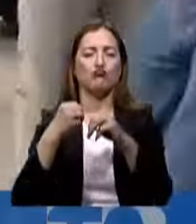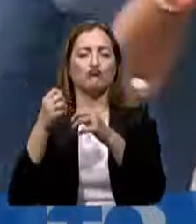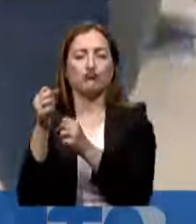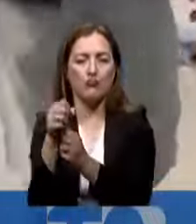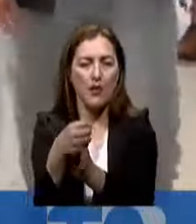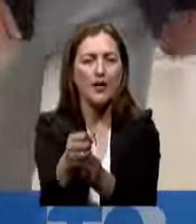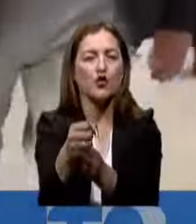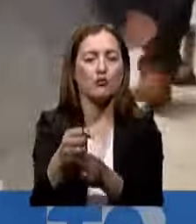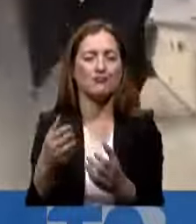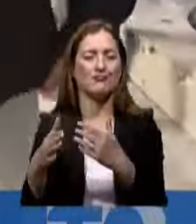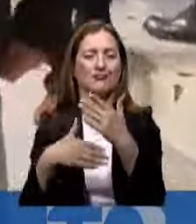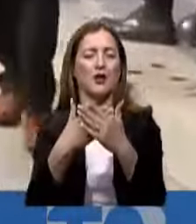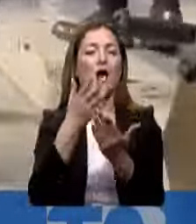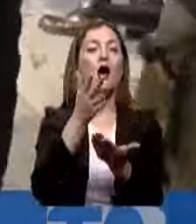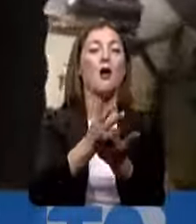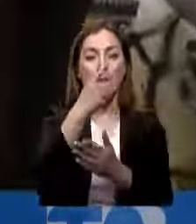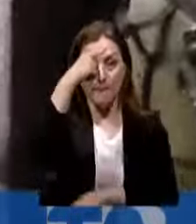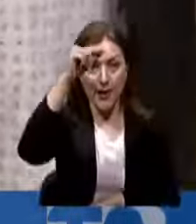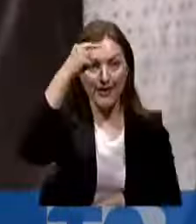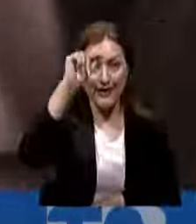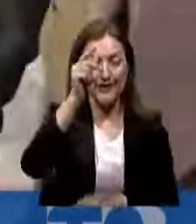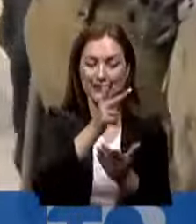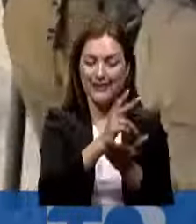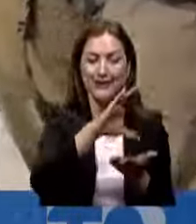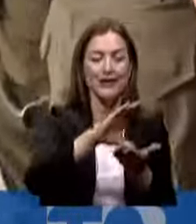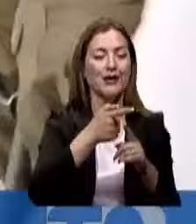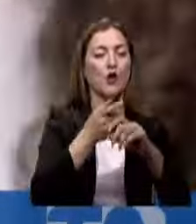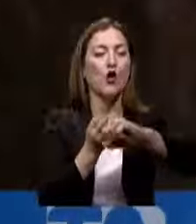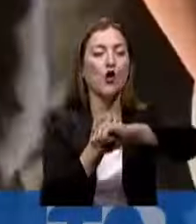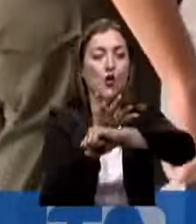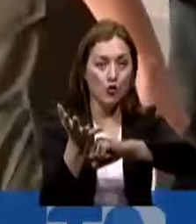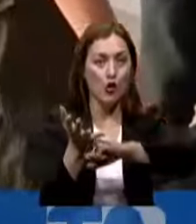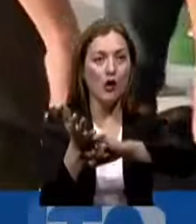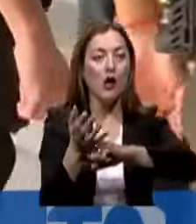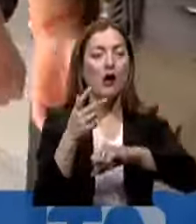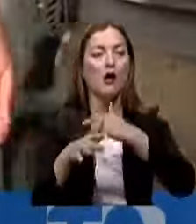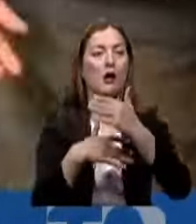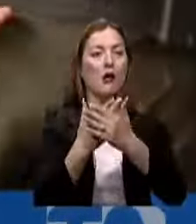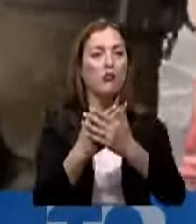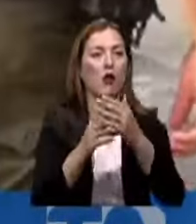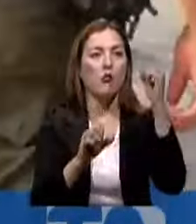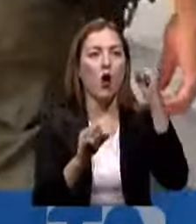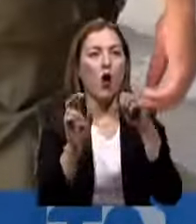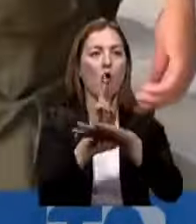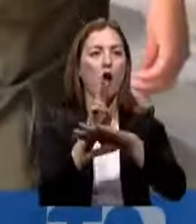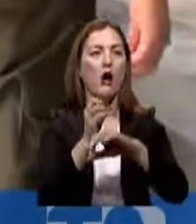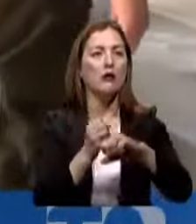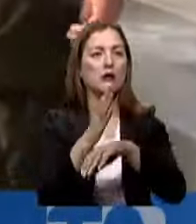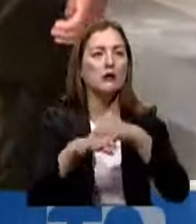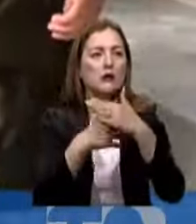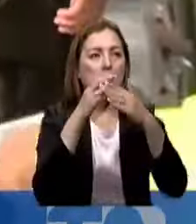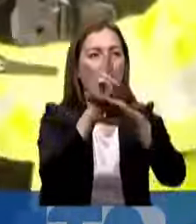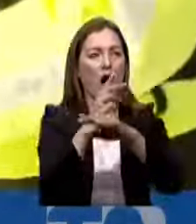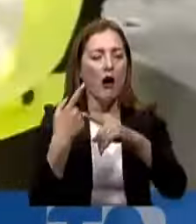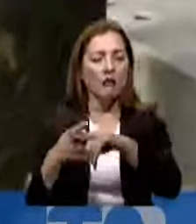centro de Quito, nosotros estamos en el playón de la Marín, sino también la recomendación que le realizan a toda la ciudadanía que utilice